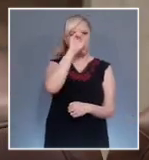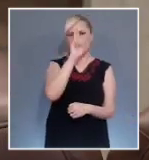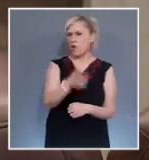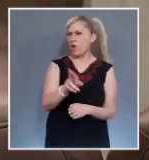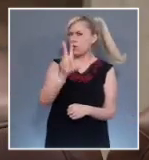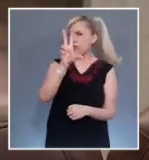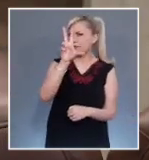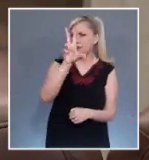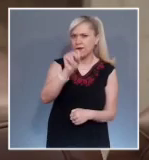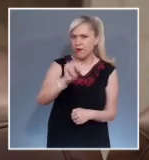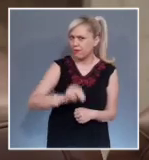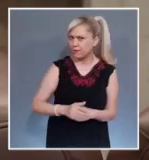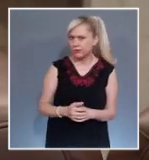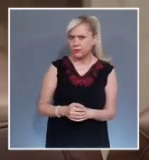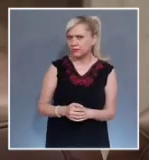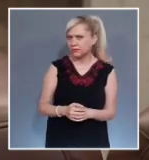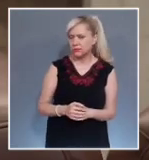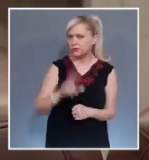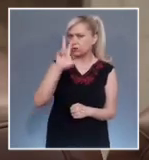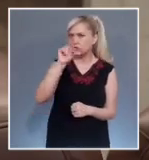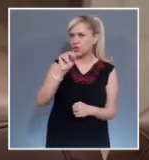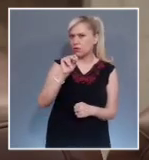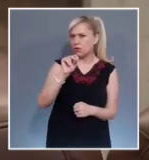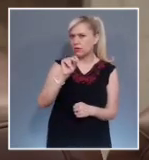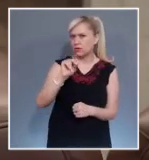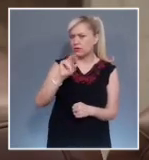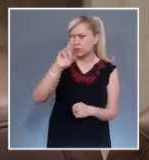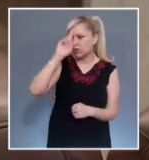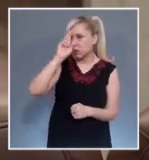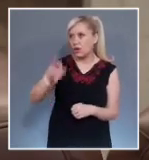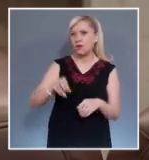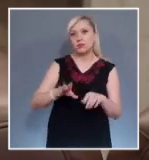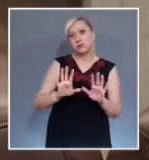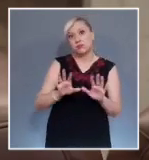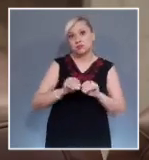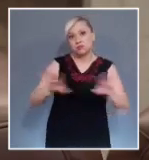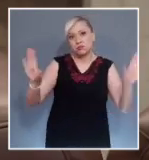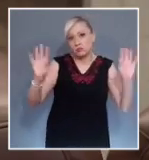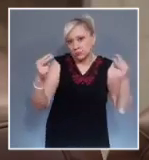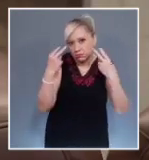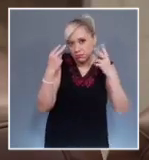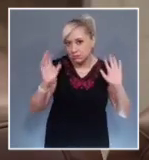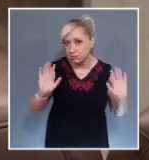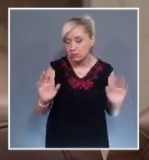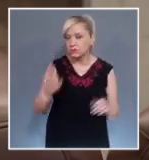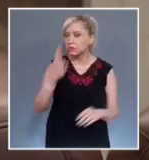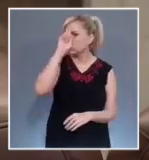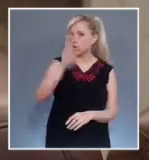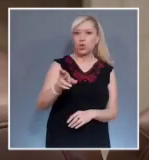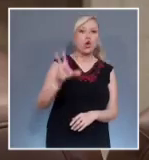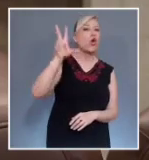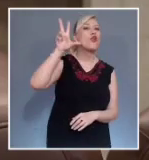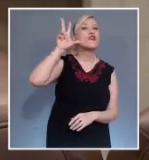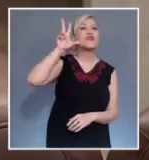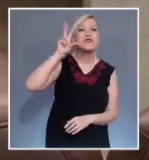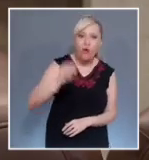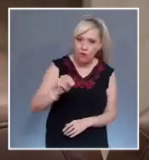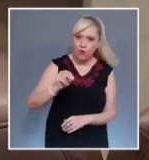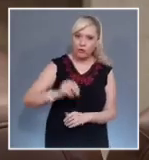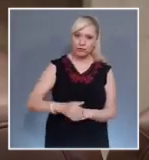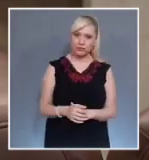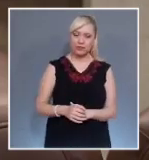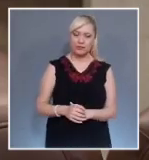o no era prohibirles falta que se publique esto pero no es prohibirles que